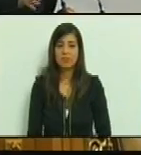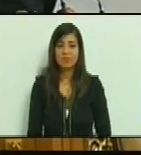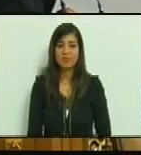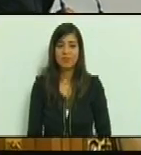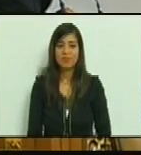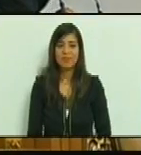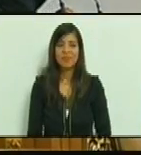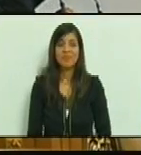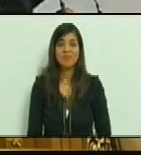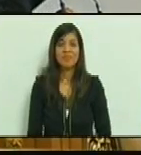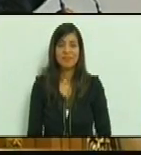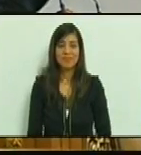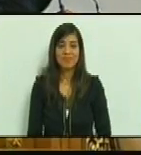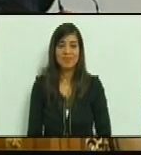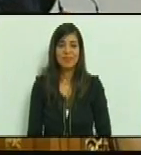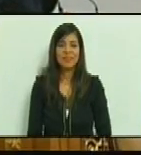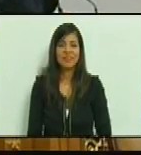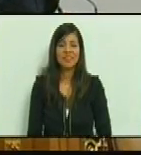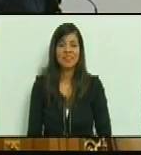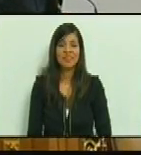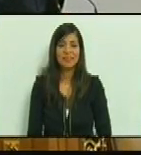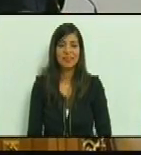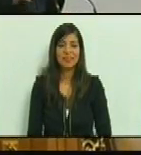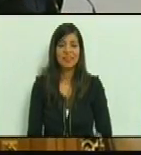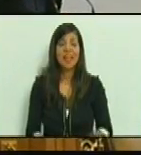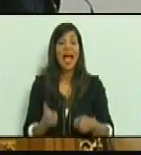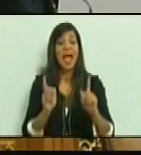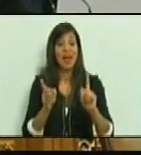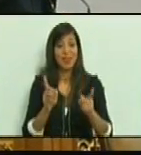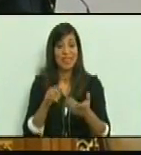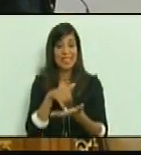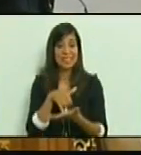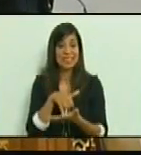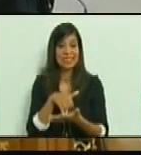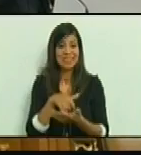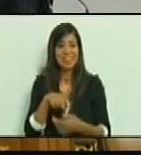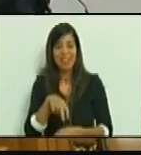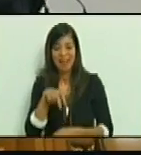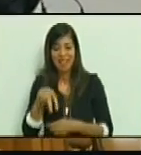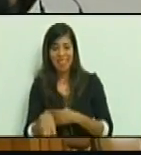Bueno, que hay un cajón que parece que se mueve solo y si me caigo, les pido